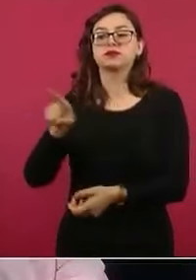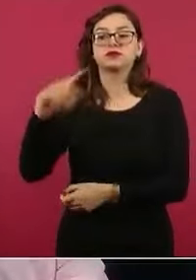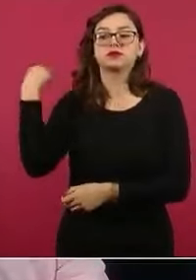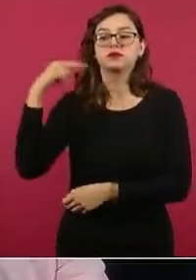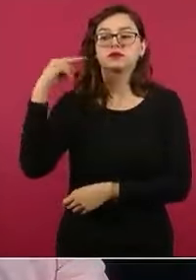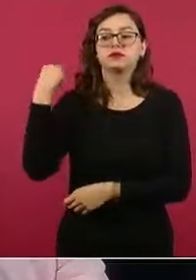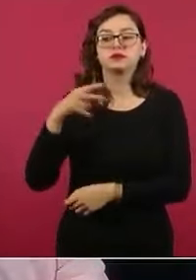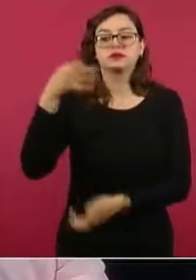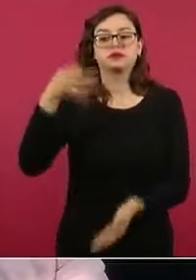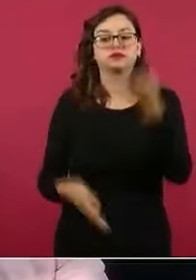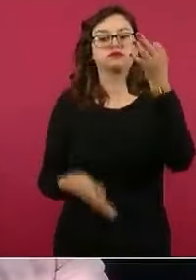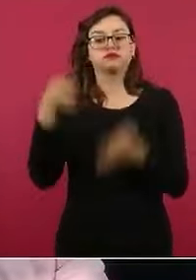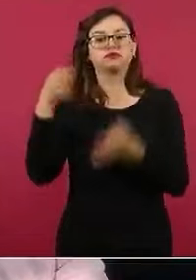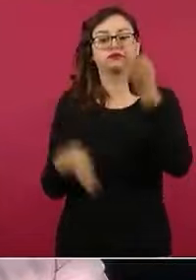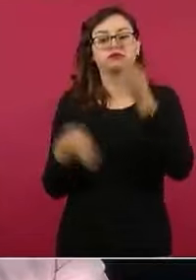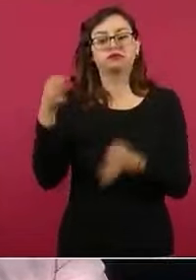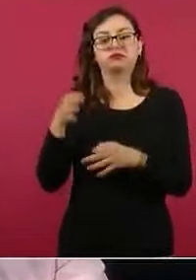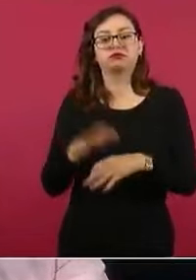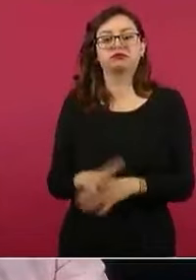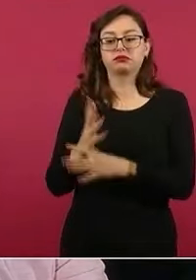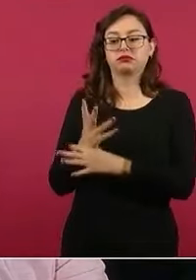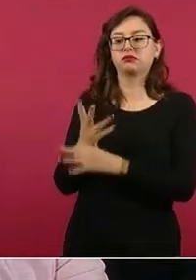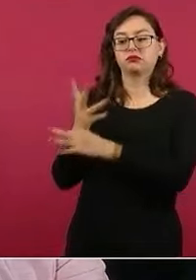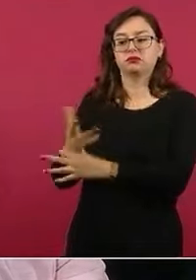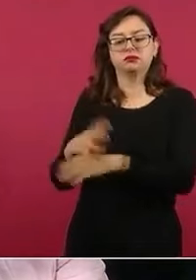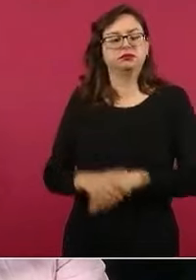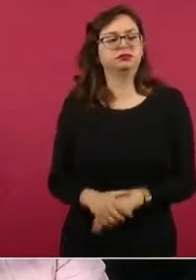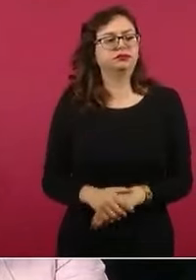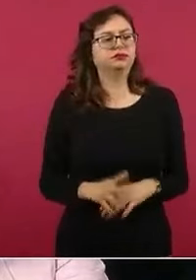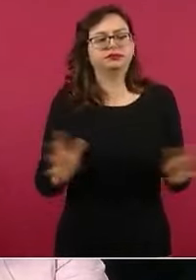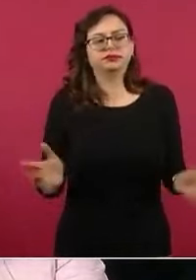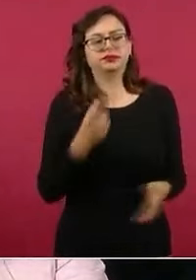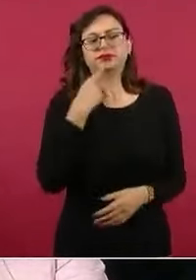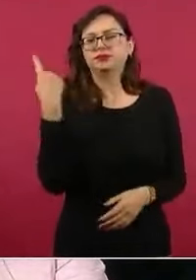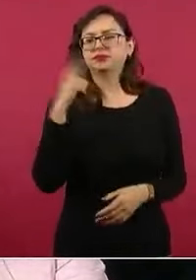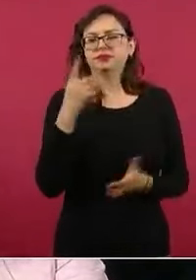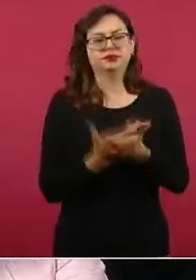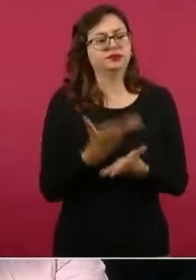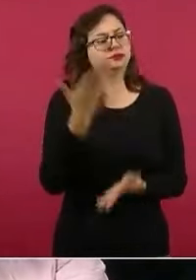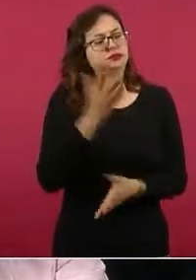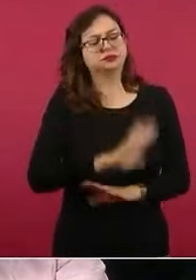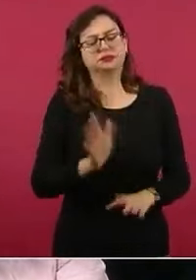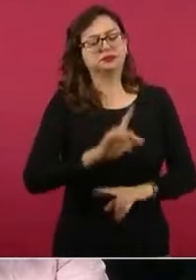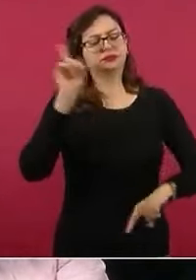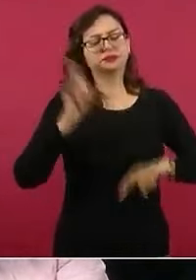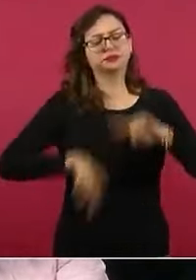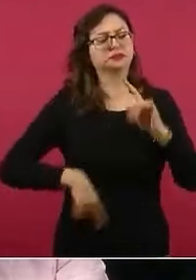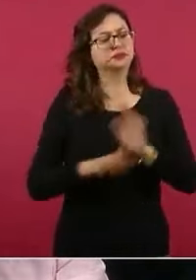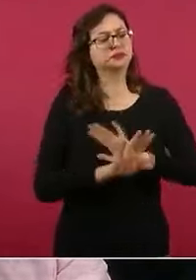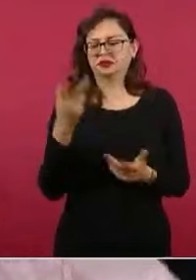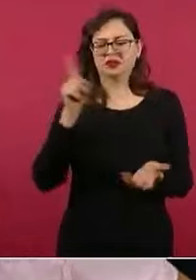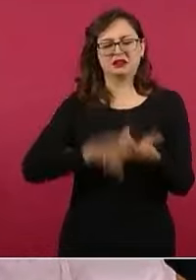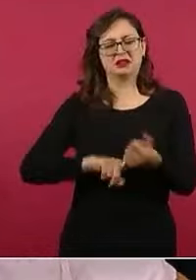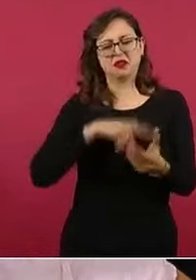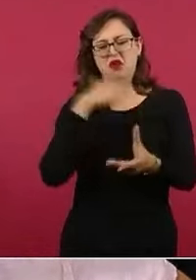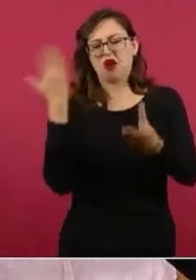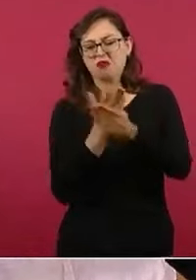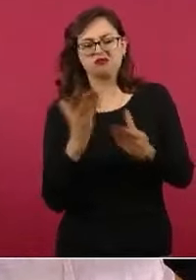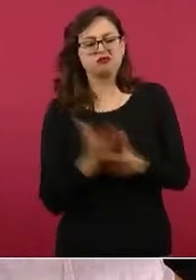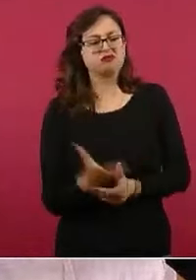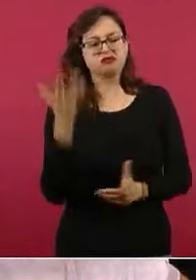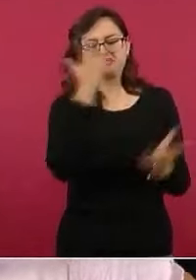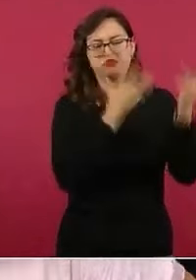le ha pedido textualmente, afirma el denunciante, retire este la denuncia ya que no ejercerá acción penal por ser un caso confuso y que a ella